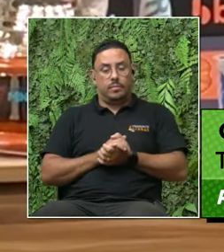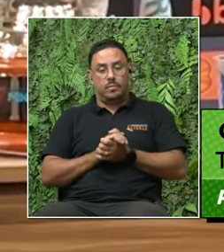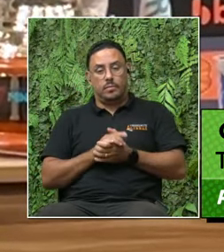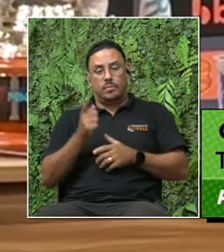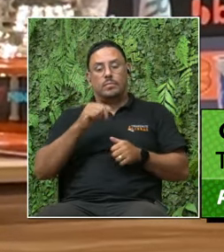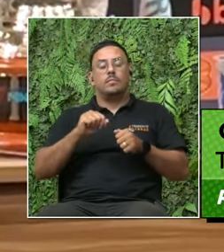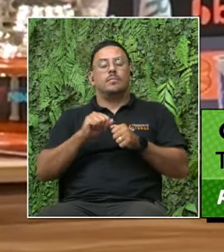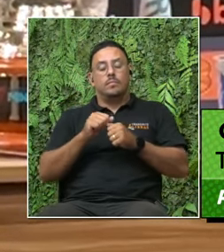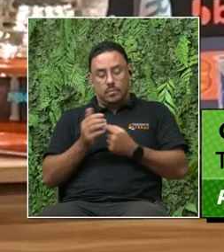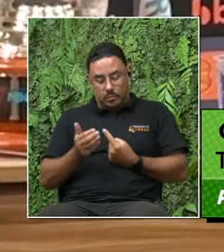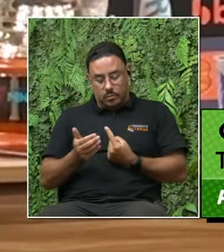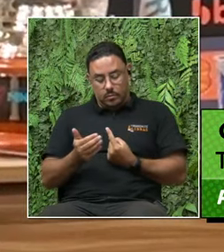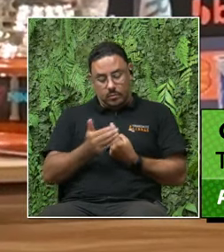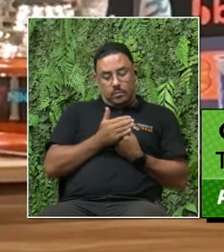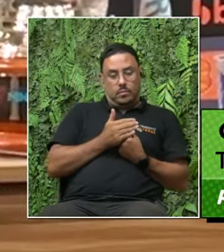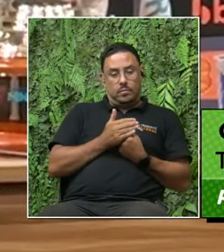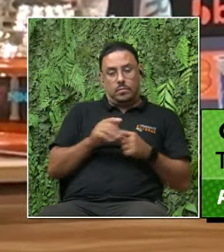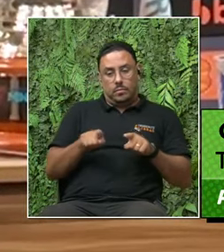Doser